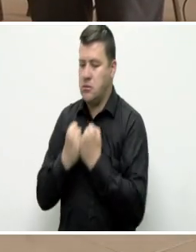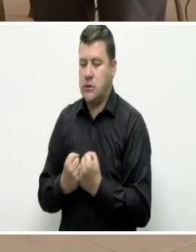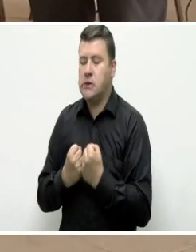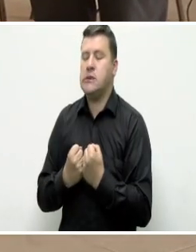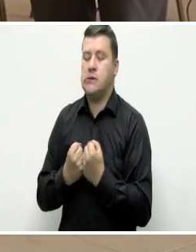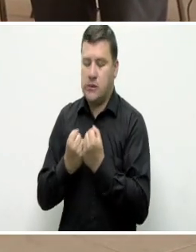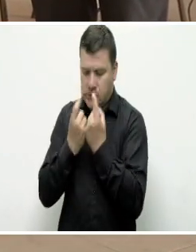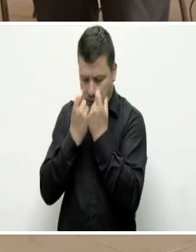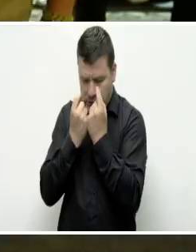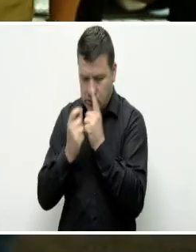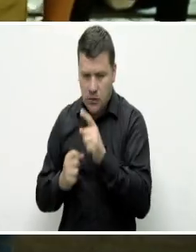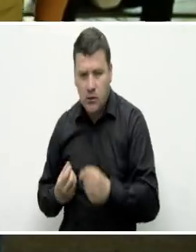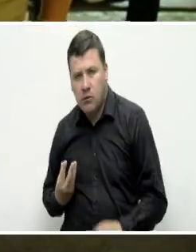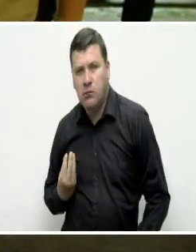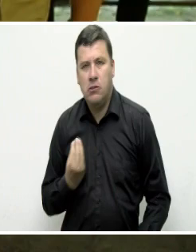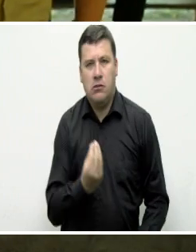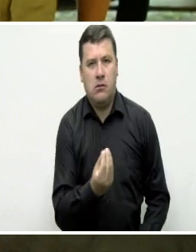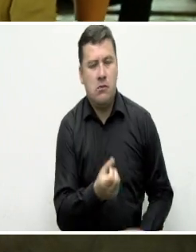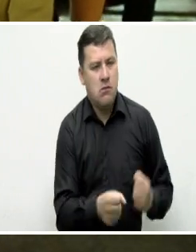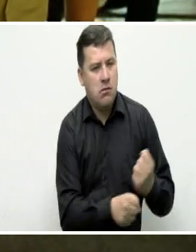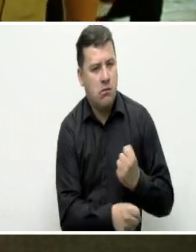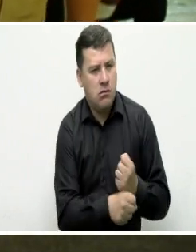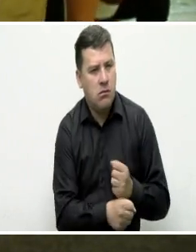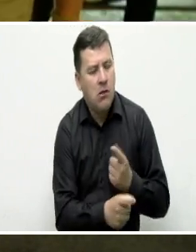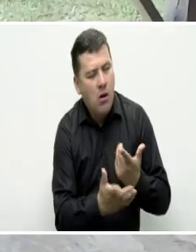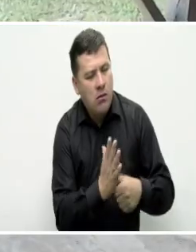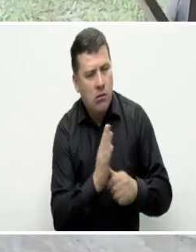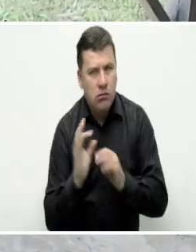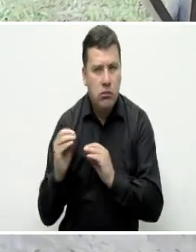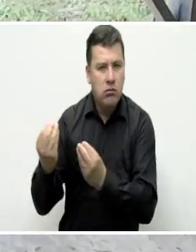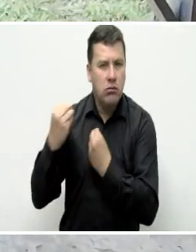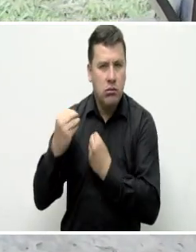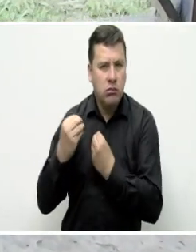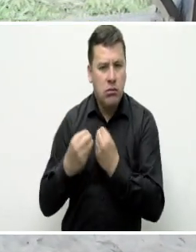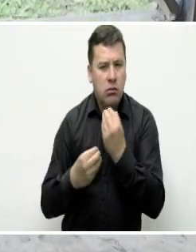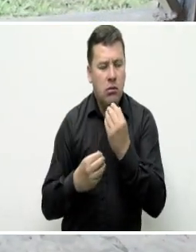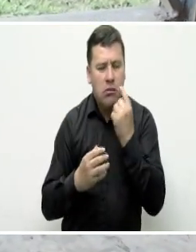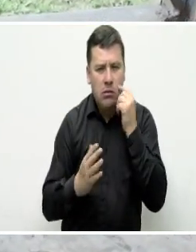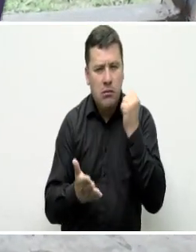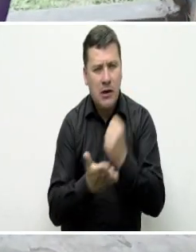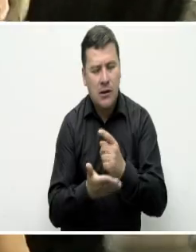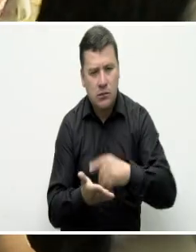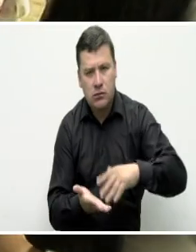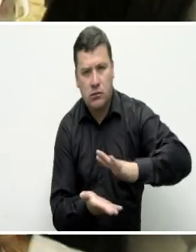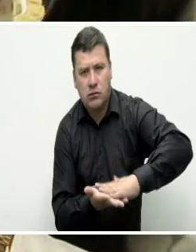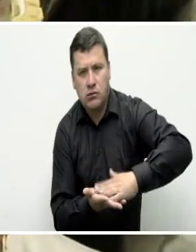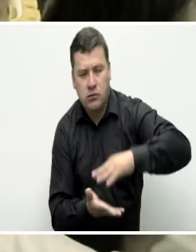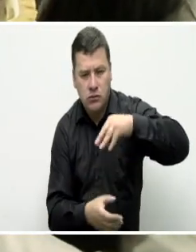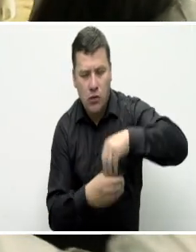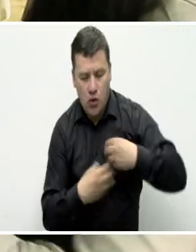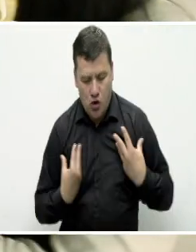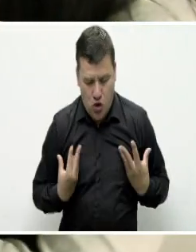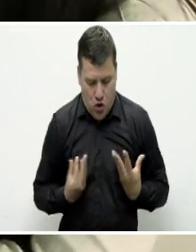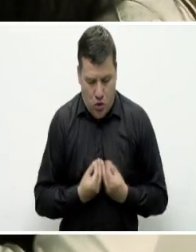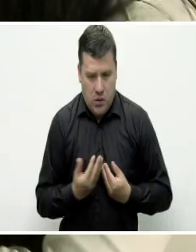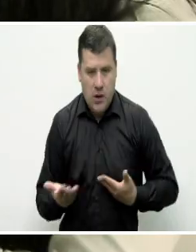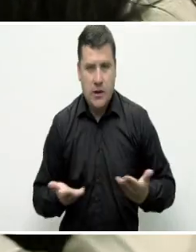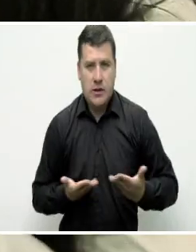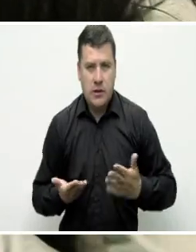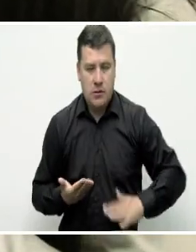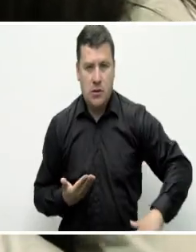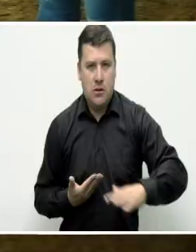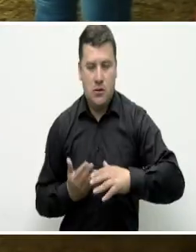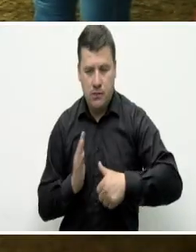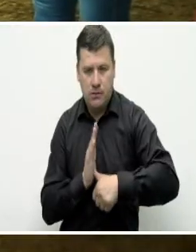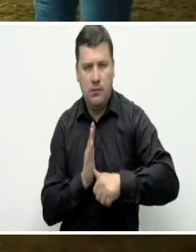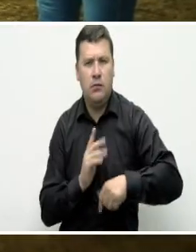proceso y trabajar juntos para elevar cada vez más los índices de registro civil. Un grupo de servidores del área de registro